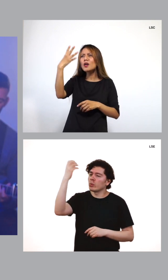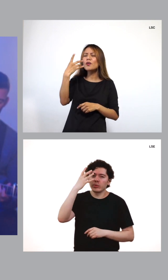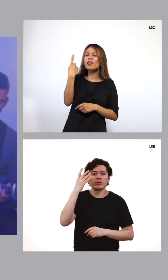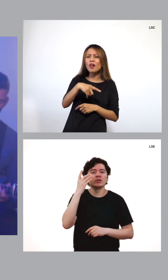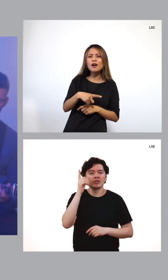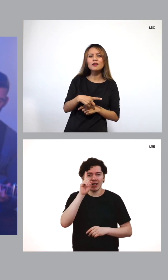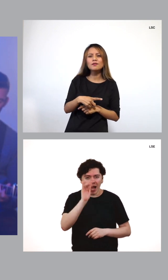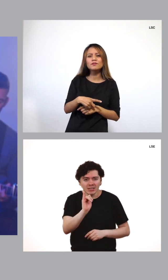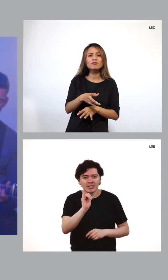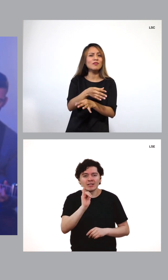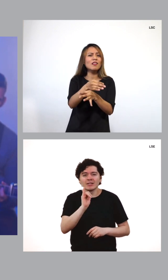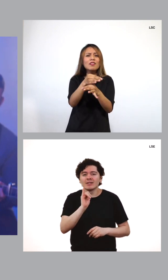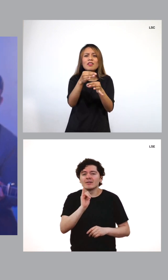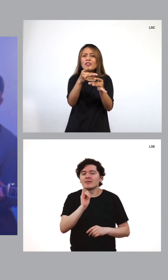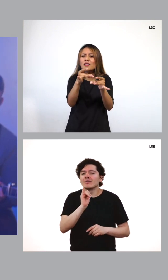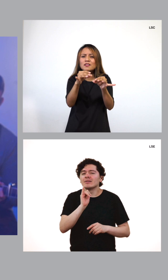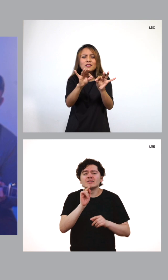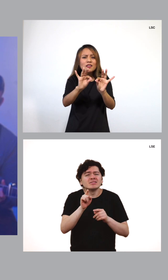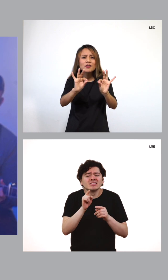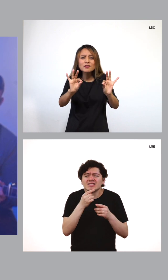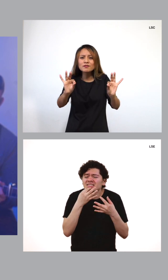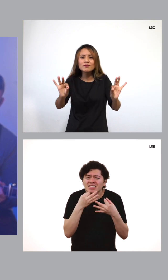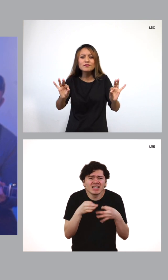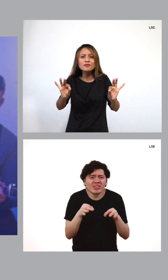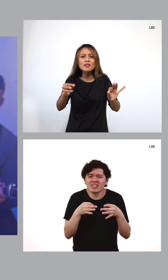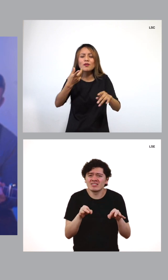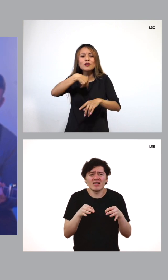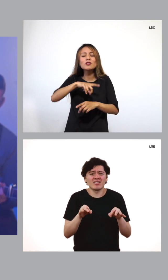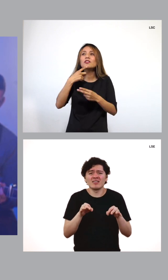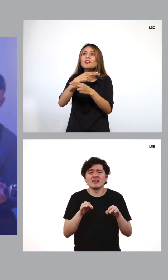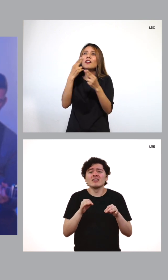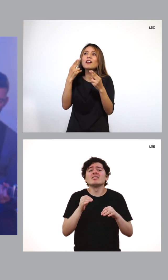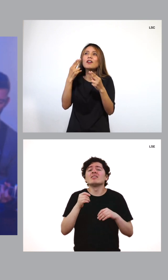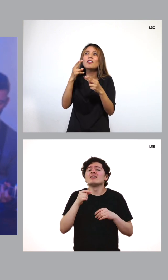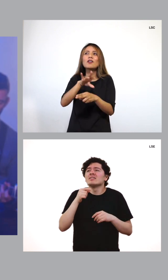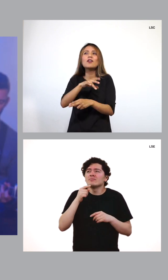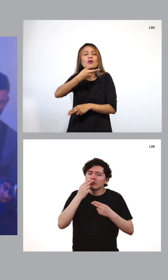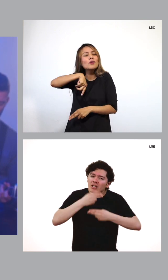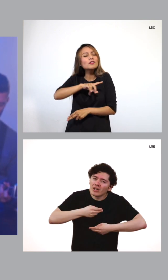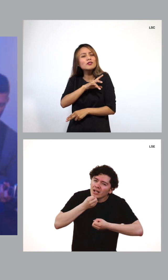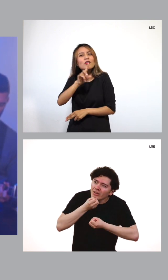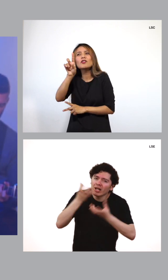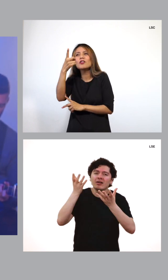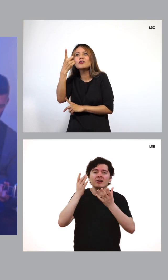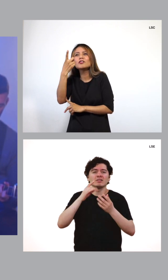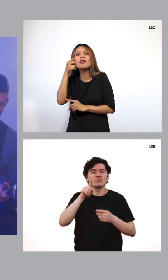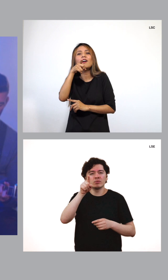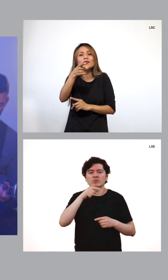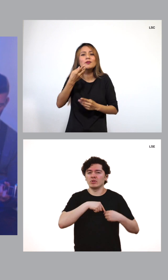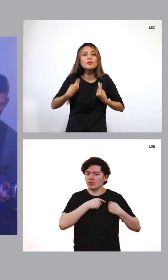Y así, tan sencillo como es declararlo, nuestro Dios está ahora mismo